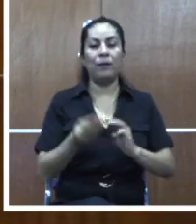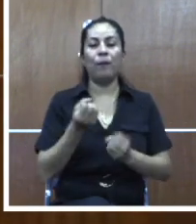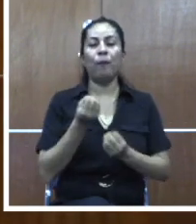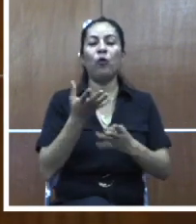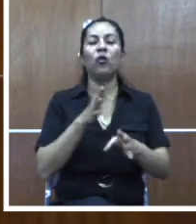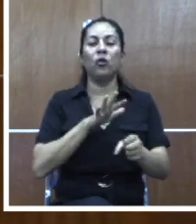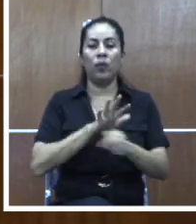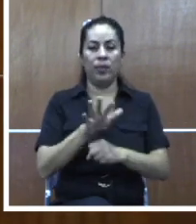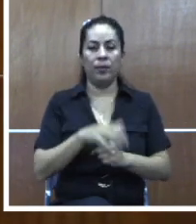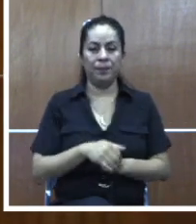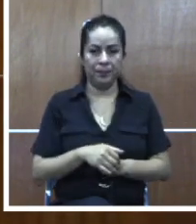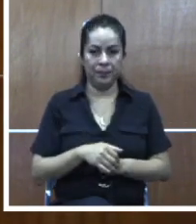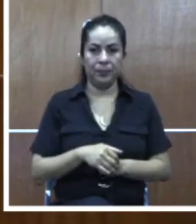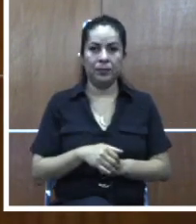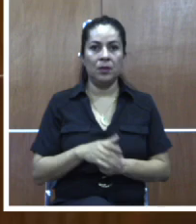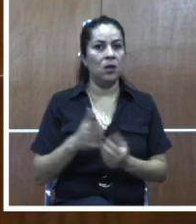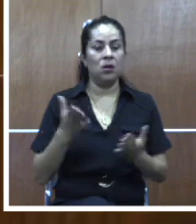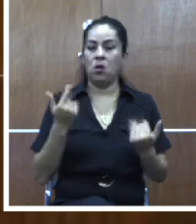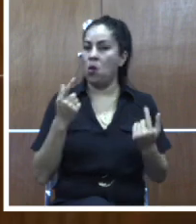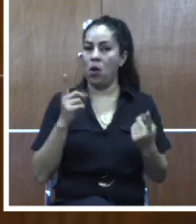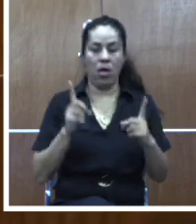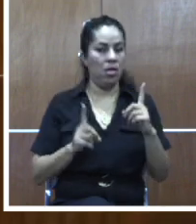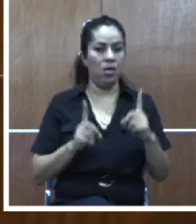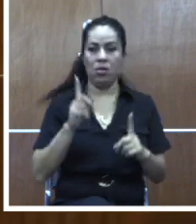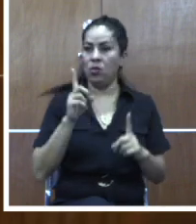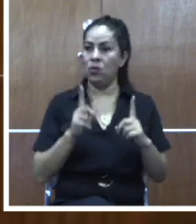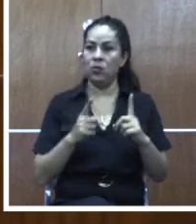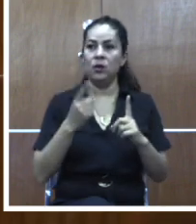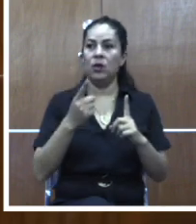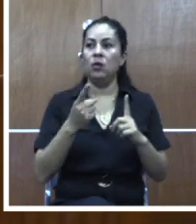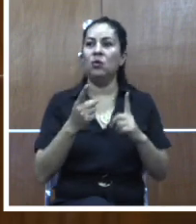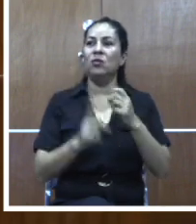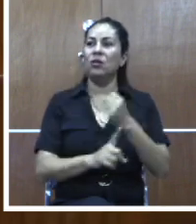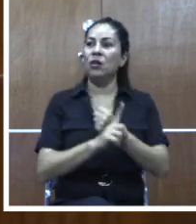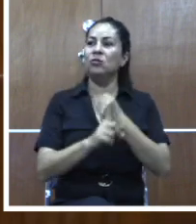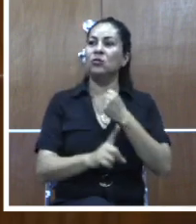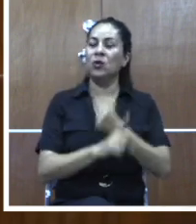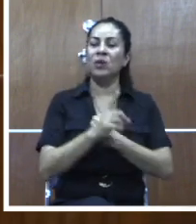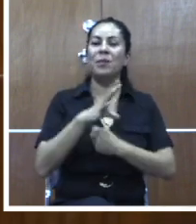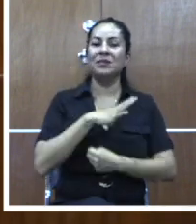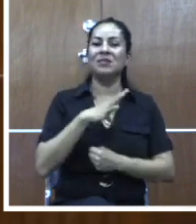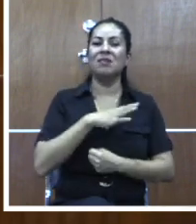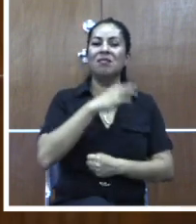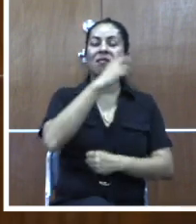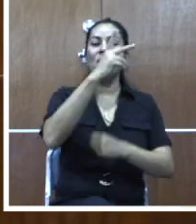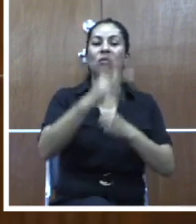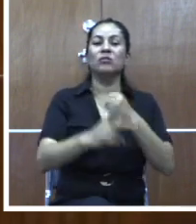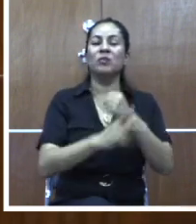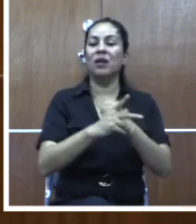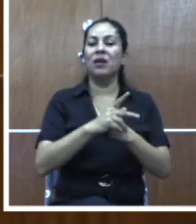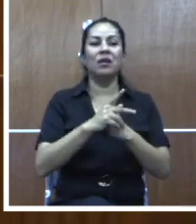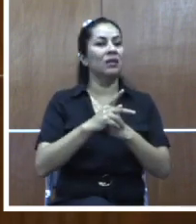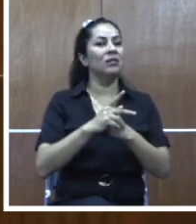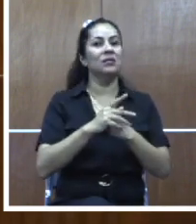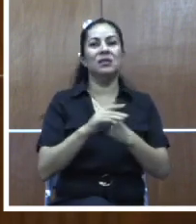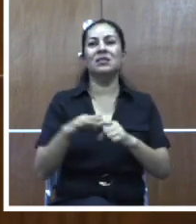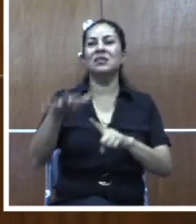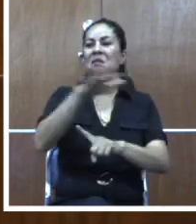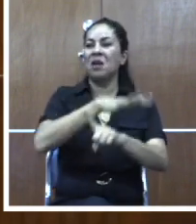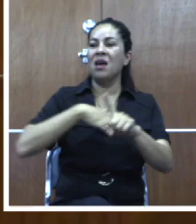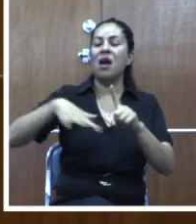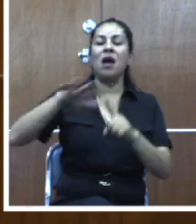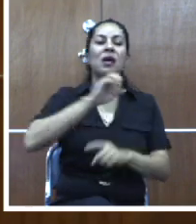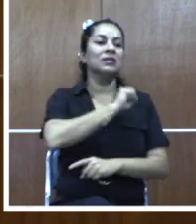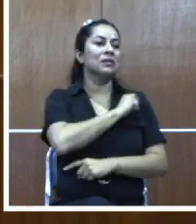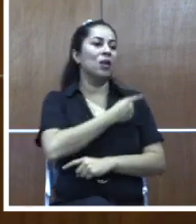motivos. Sin lugar a duda, uno de los grandes problemas que enfrentan los países en torno a las cuestiones de salud